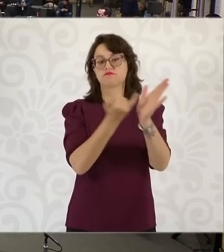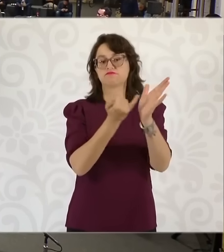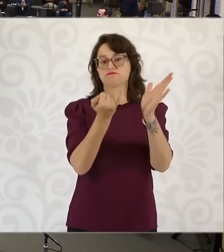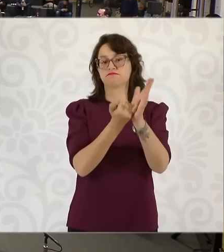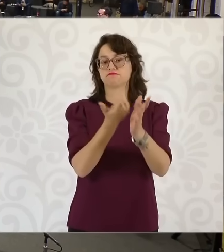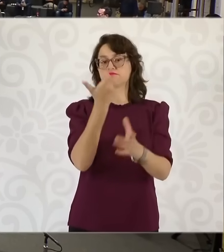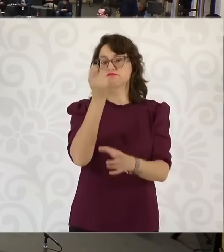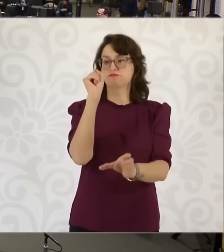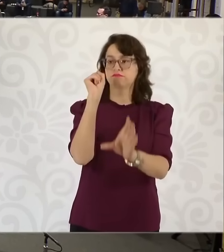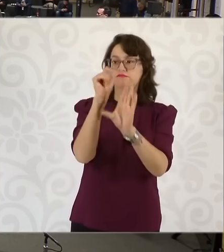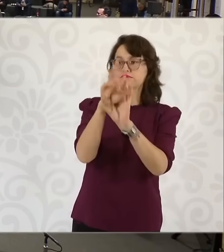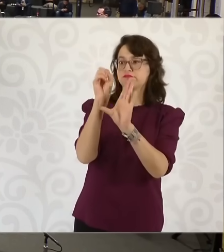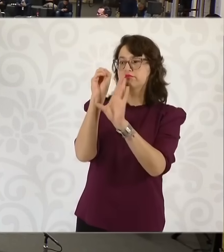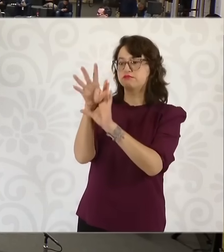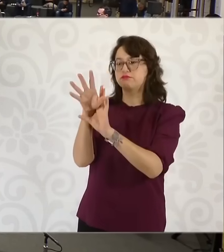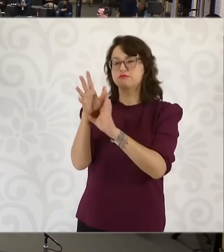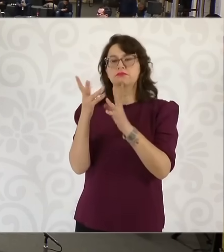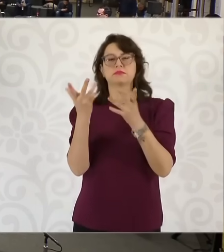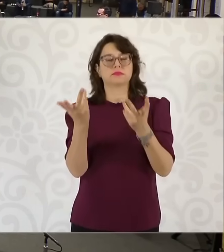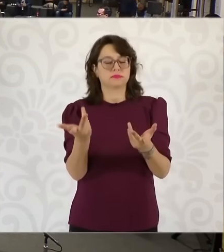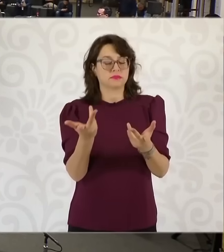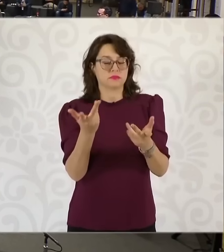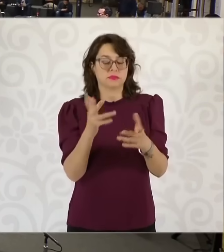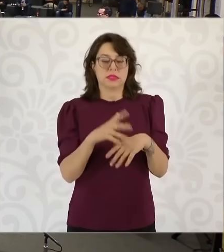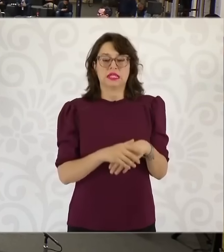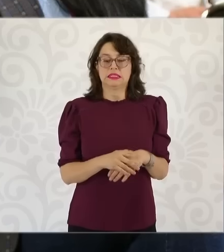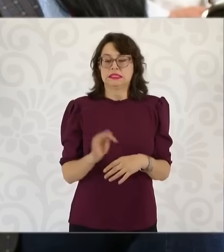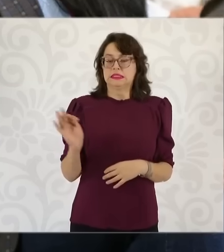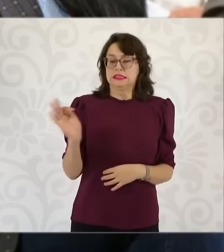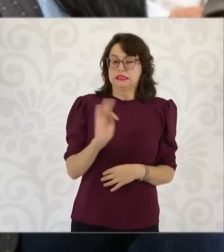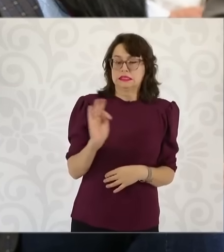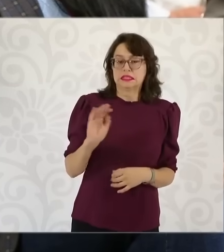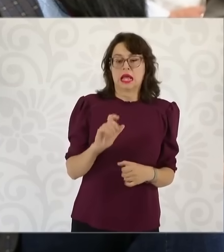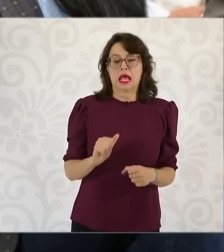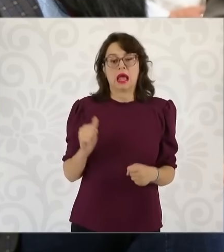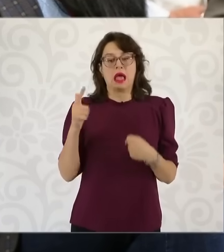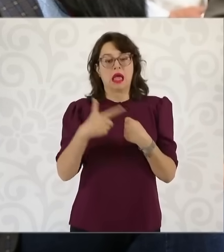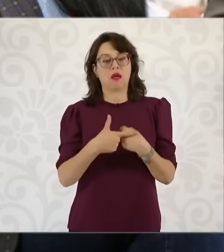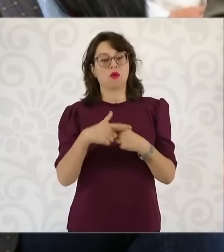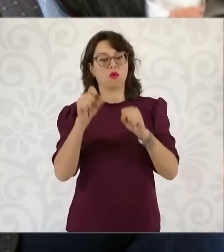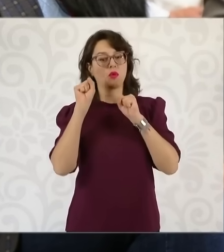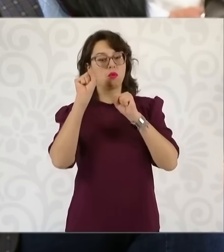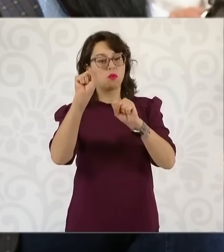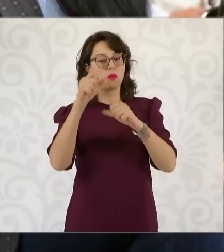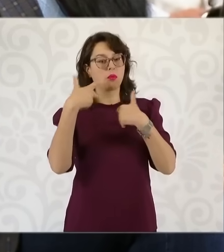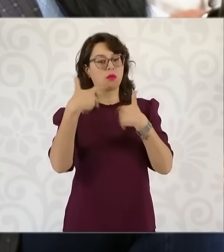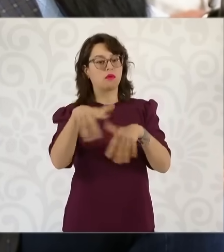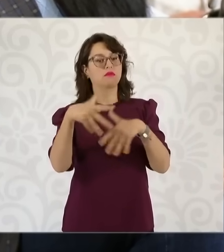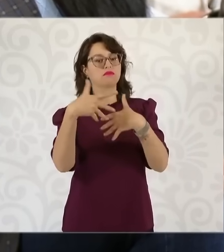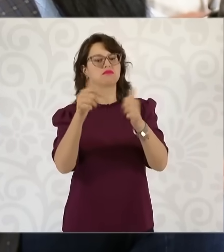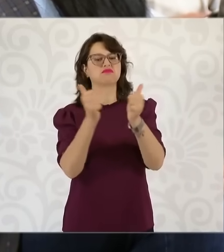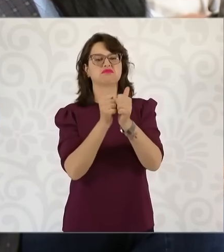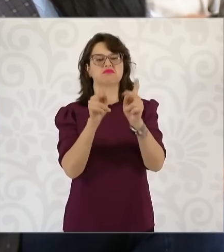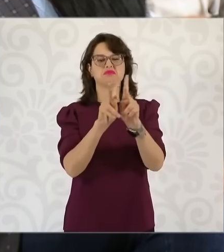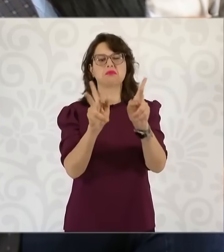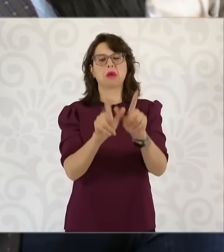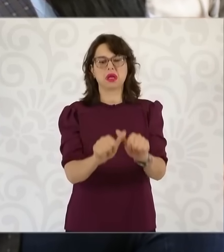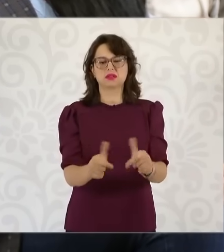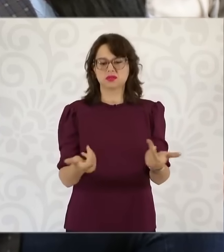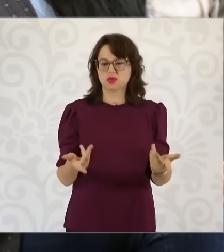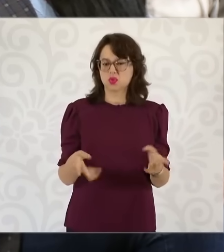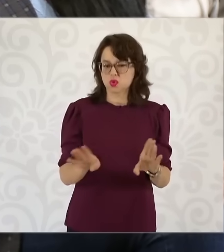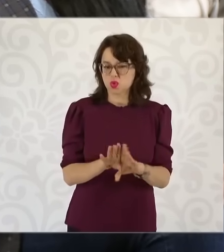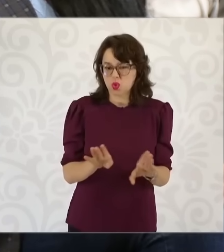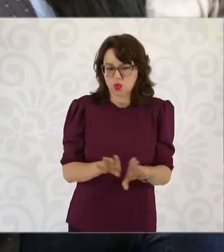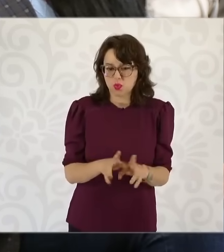tendría entre los planes pues hacer algún tipo de manifestación que sea pacífica, conocer pues cómo sería,